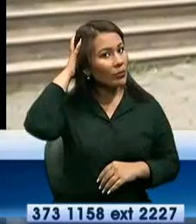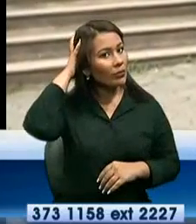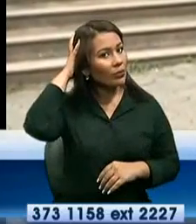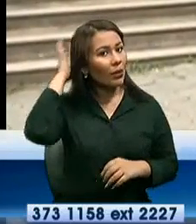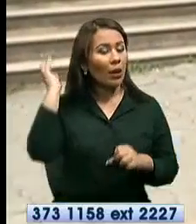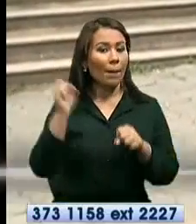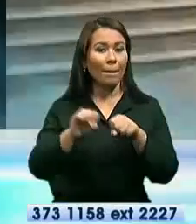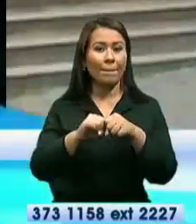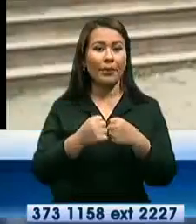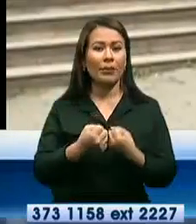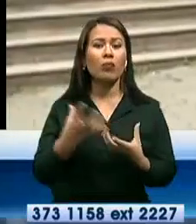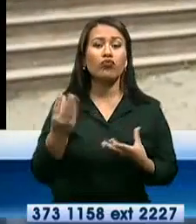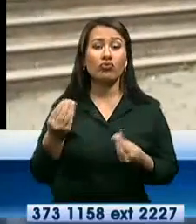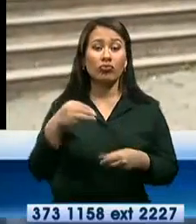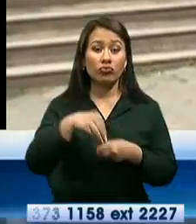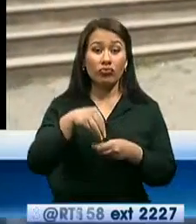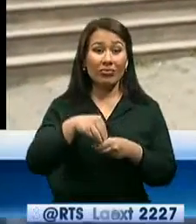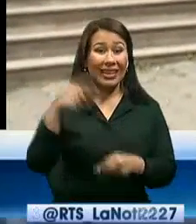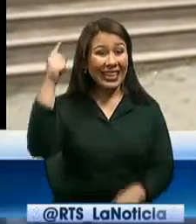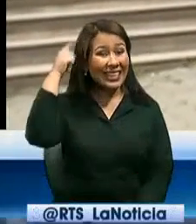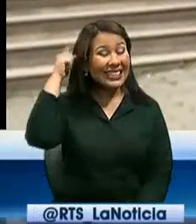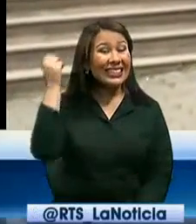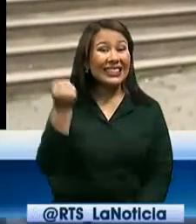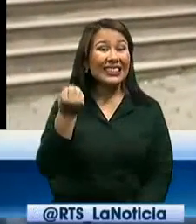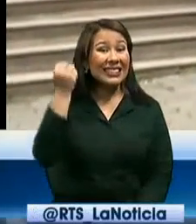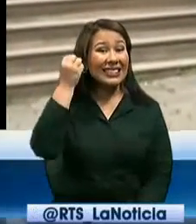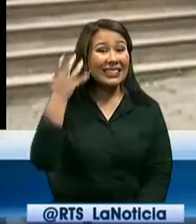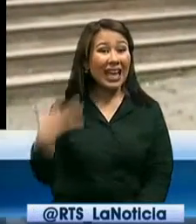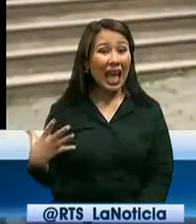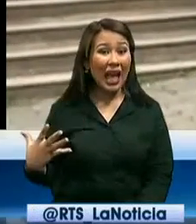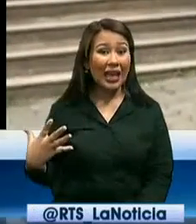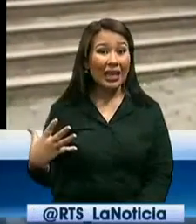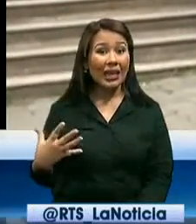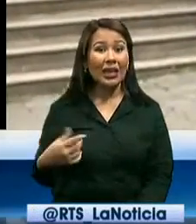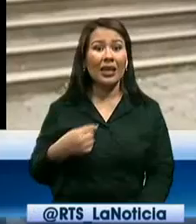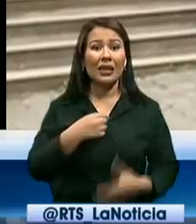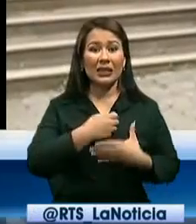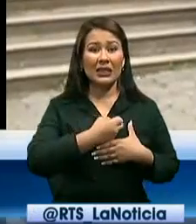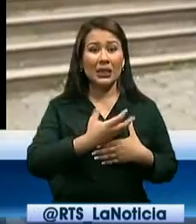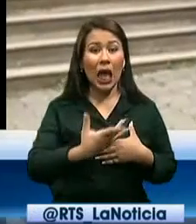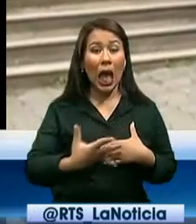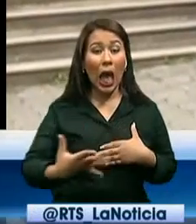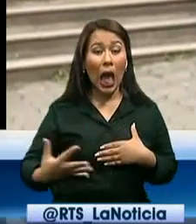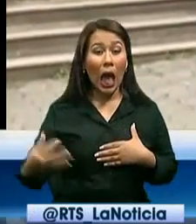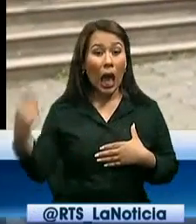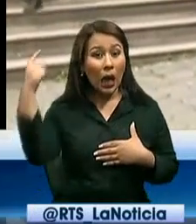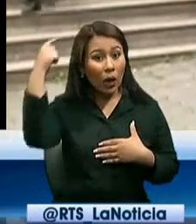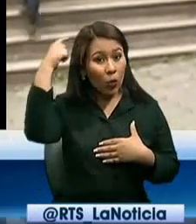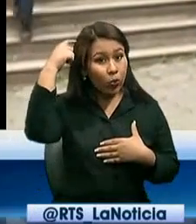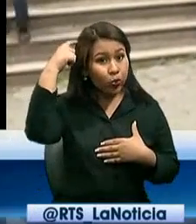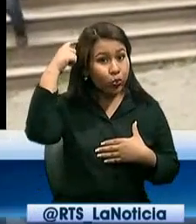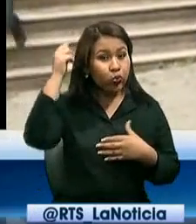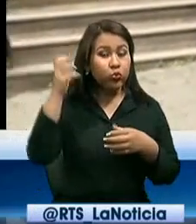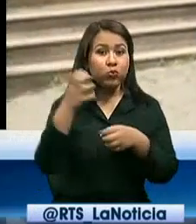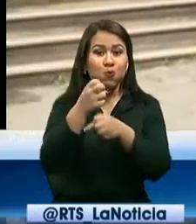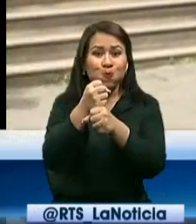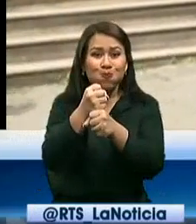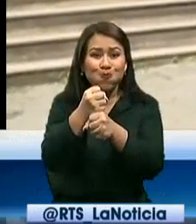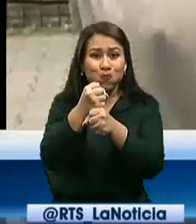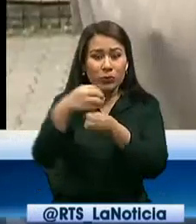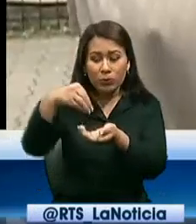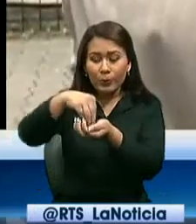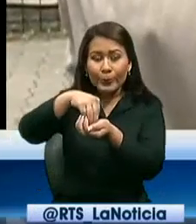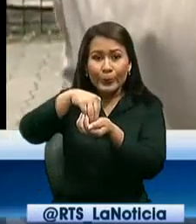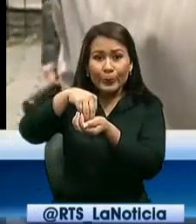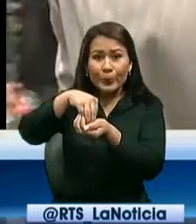cabeza. Tiene sangre acumulada en medio del cráneo y del cerebro. Eso es lo que le estaba presionando el cerebro, le estaba presionando la